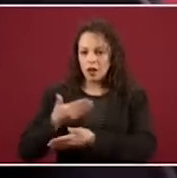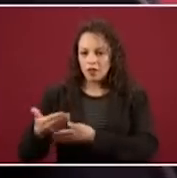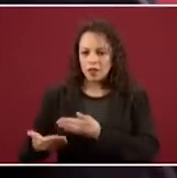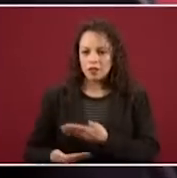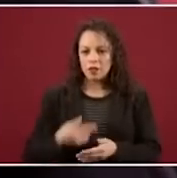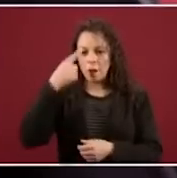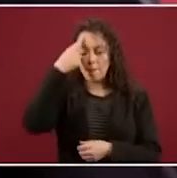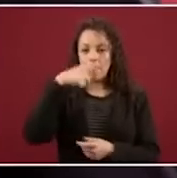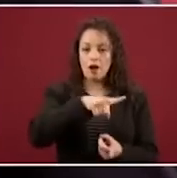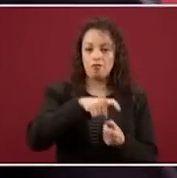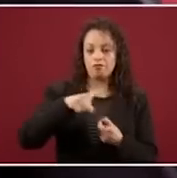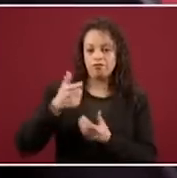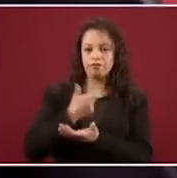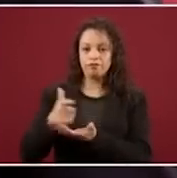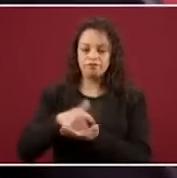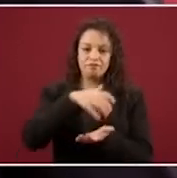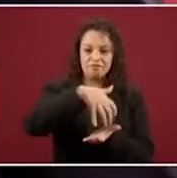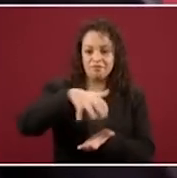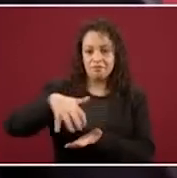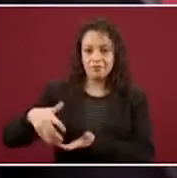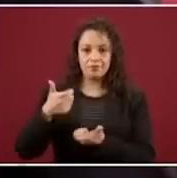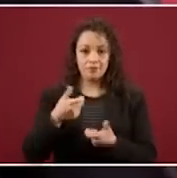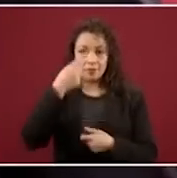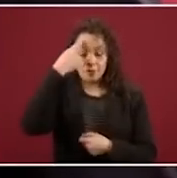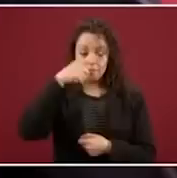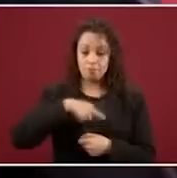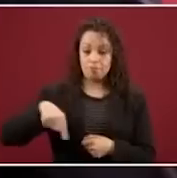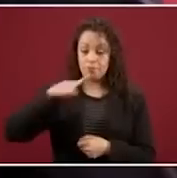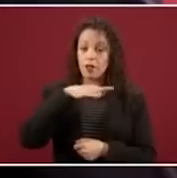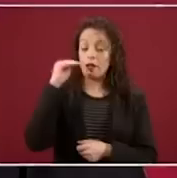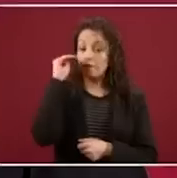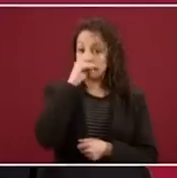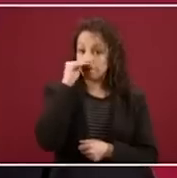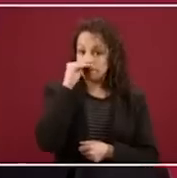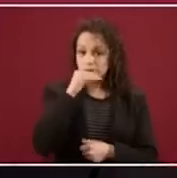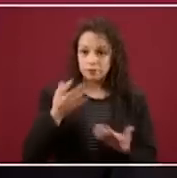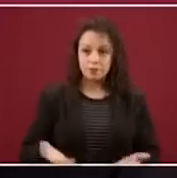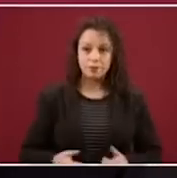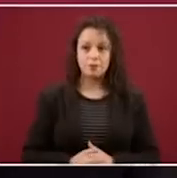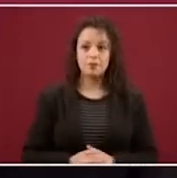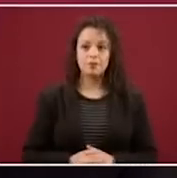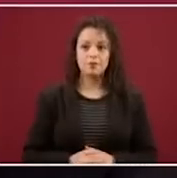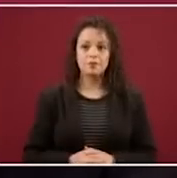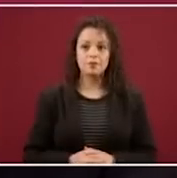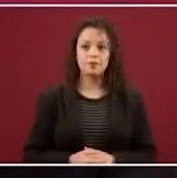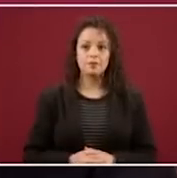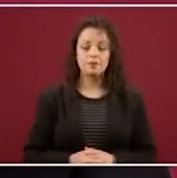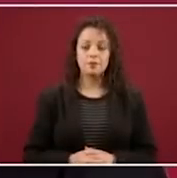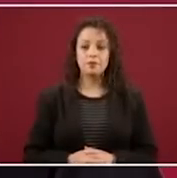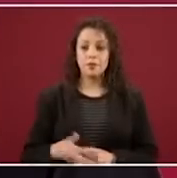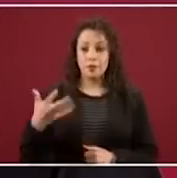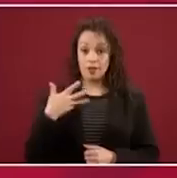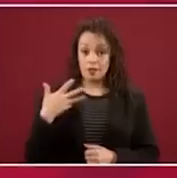el cobro de cuotas, sobre la gratuidad? Entonces, si hay compra